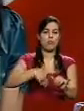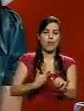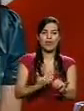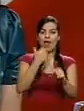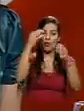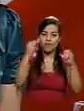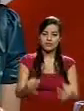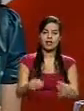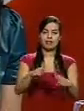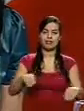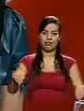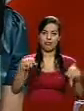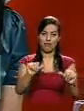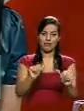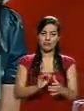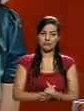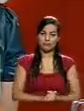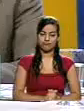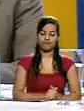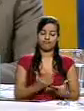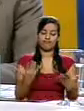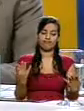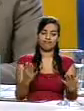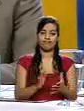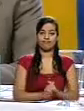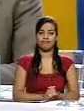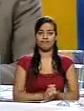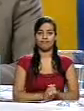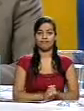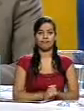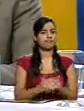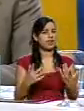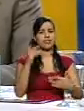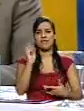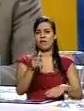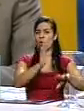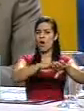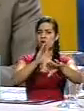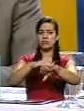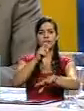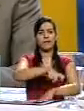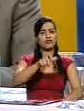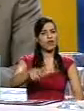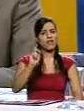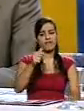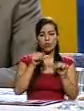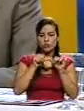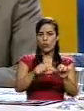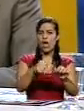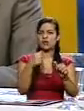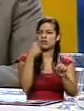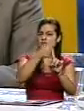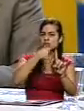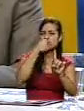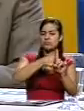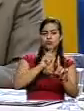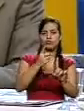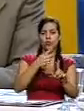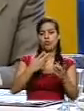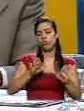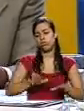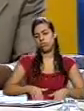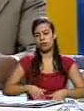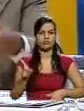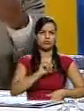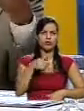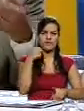efectivamente ocupar la tierra. Bueno, lo que tenemos que hacer es hacer un llamado a los compatriotas a seguir luchando, a seguir en la calle, porque esto es parte de